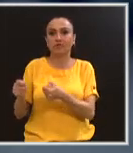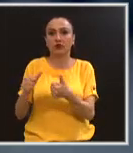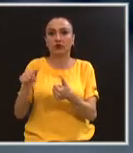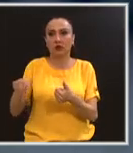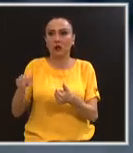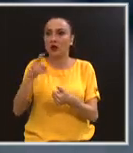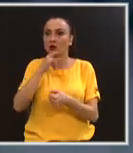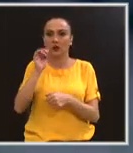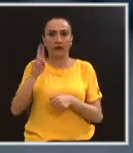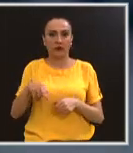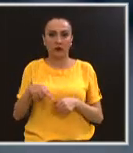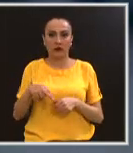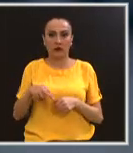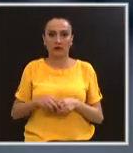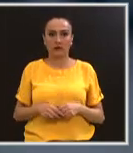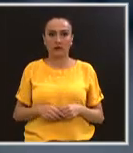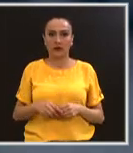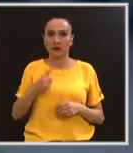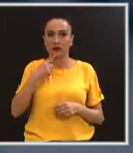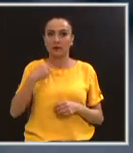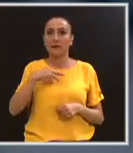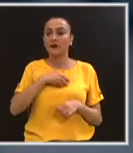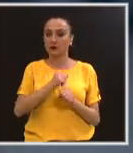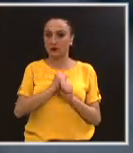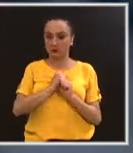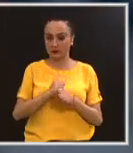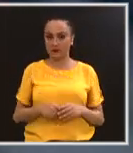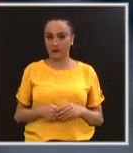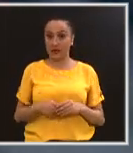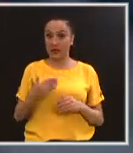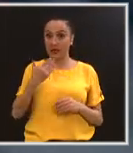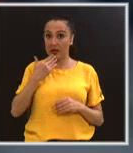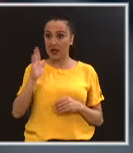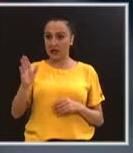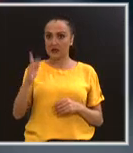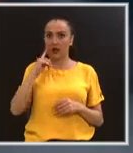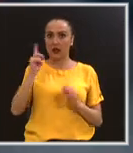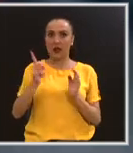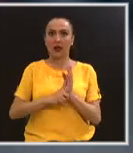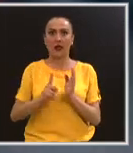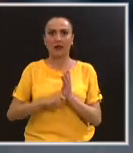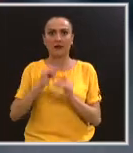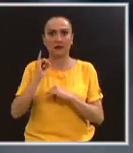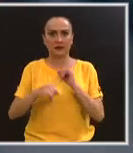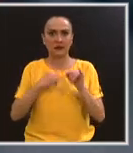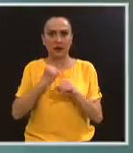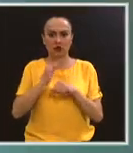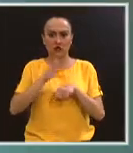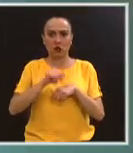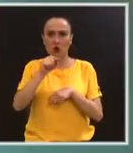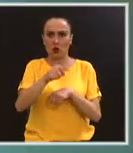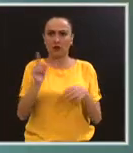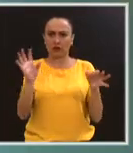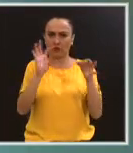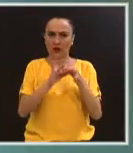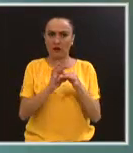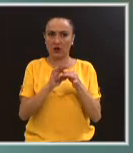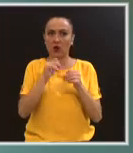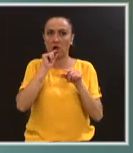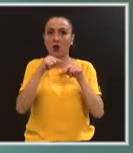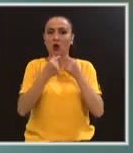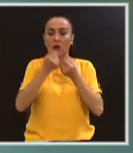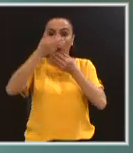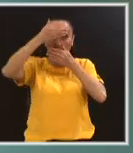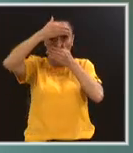suelo nacional apunta el ministro de seguridad gracias a las alertas internacionales sobre su ligamen con el grupo